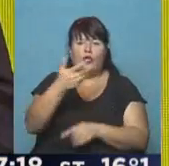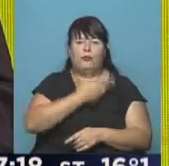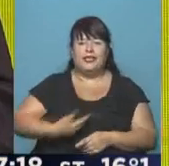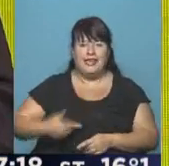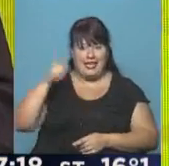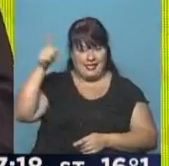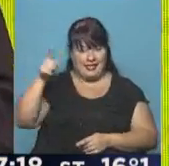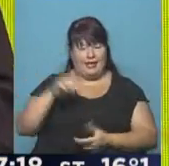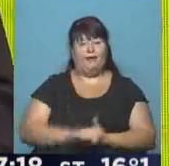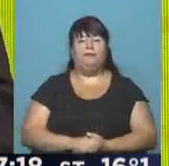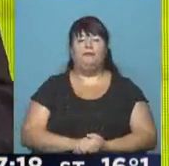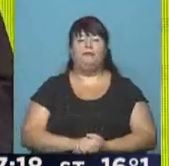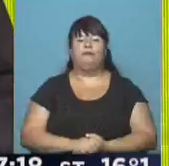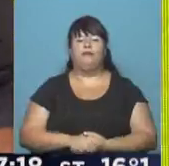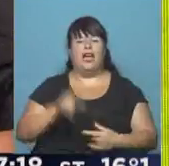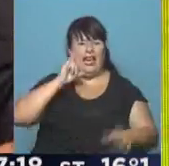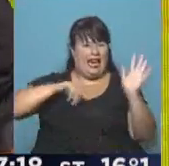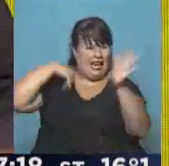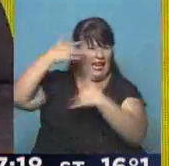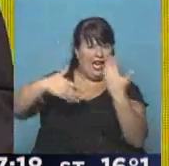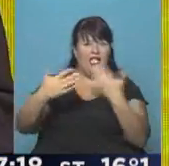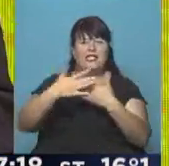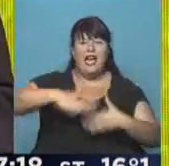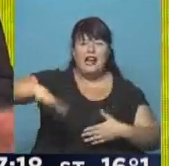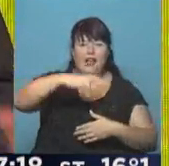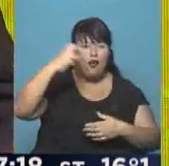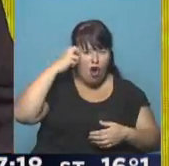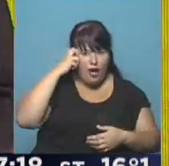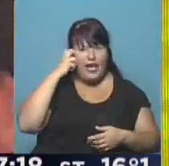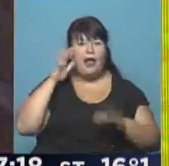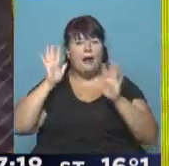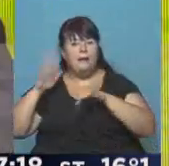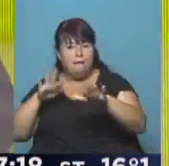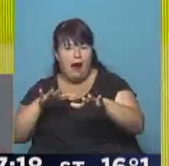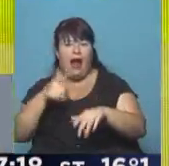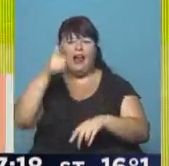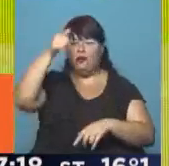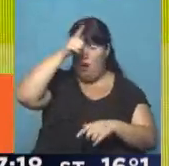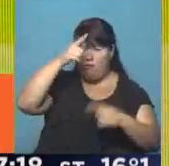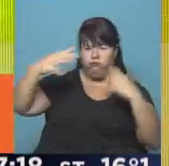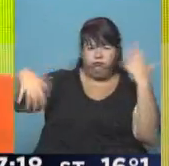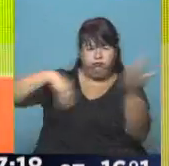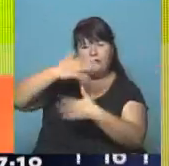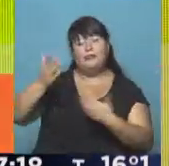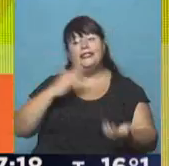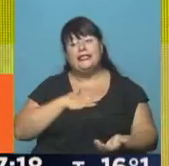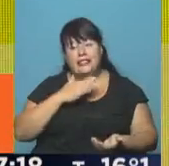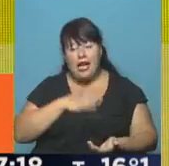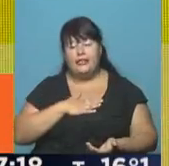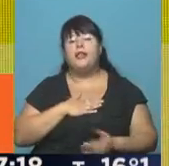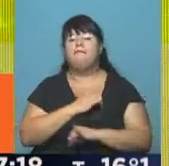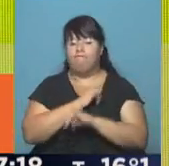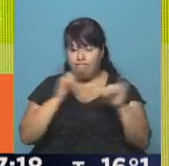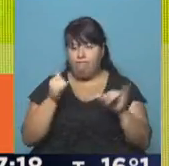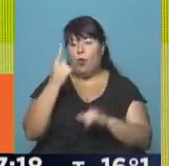de este país. Hubo incidentes en los alrededores del Congreso, entre manifestantes y efectivos policiales, y lamentablemente hay que